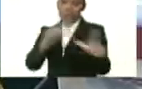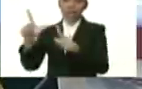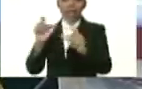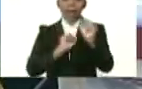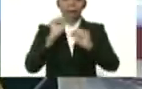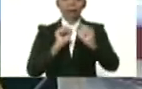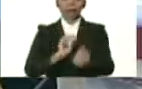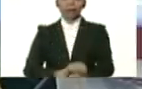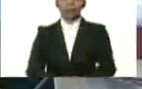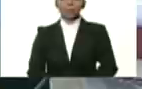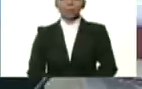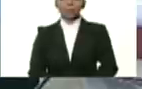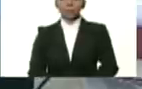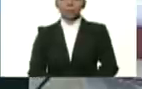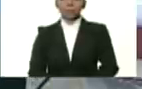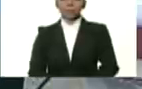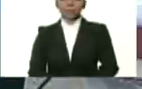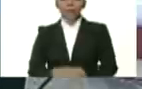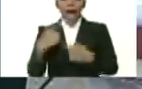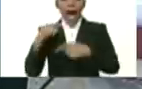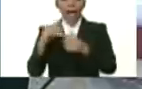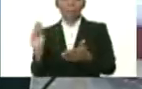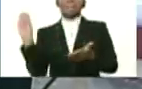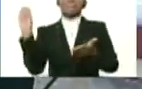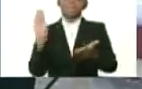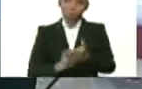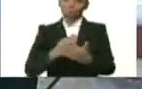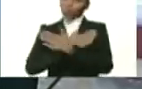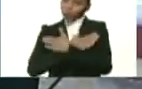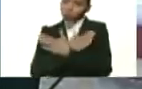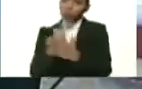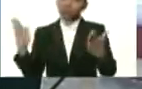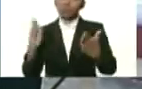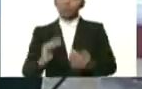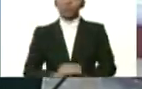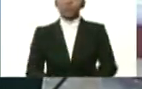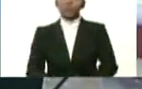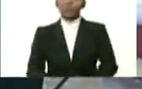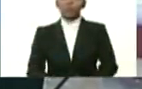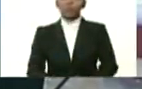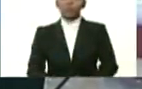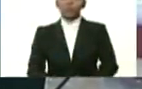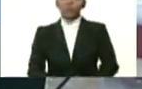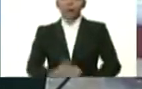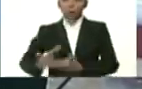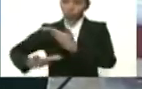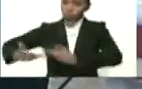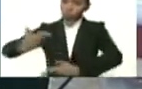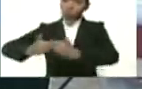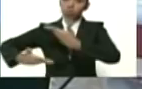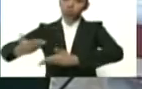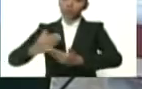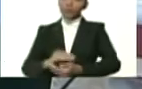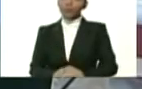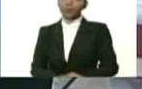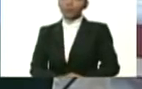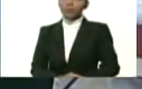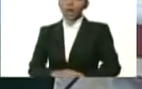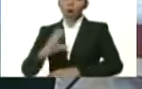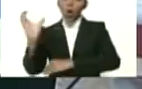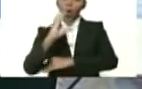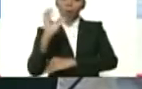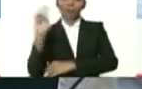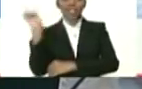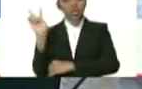máquinas. Y aquí se tiene que imponer la solidaridad, la cooperación. Colombia